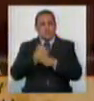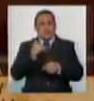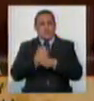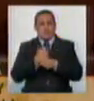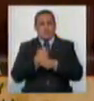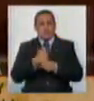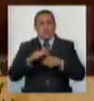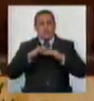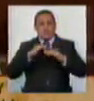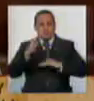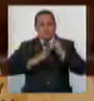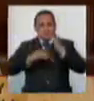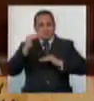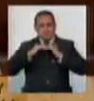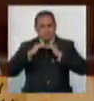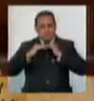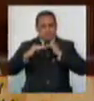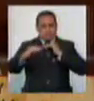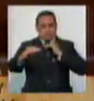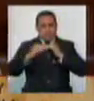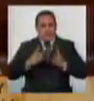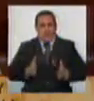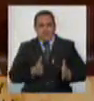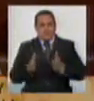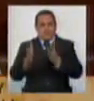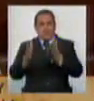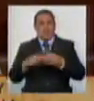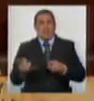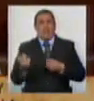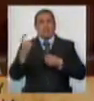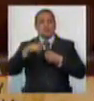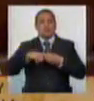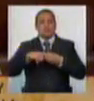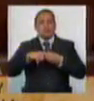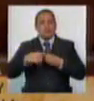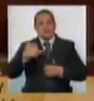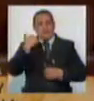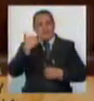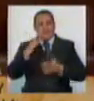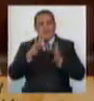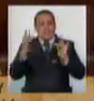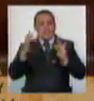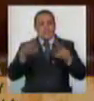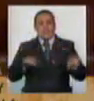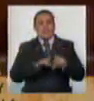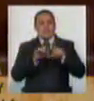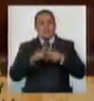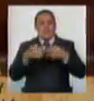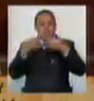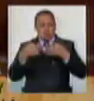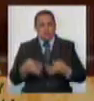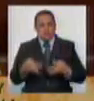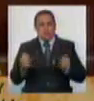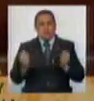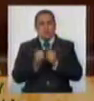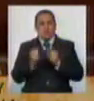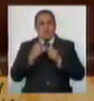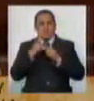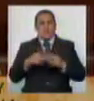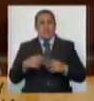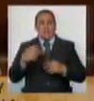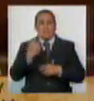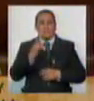el asfaltado de las vías nacionales, la inclusión digital y la consolidación de la red del Metro de